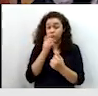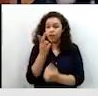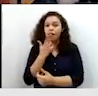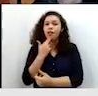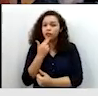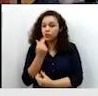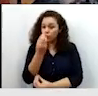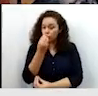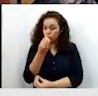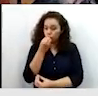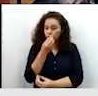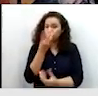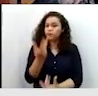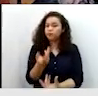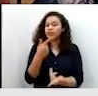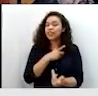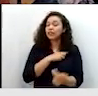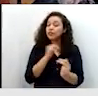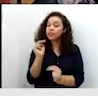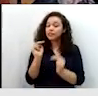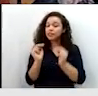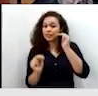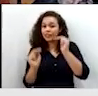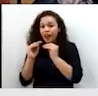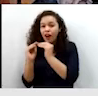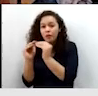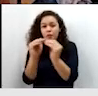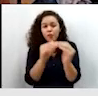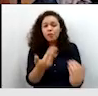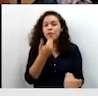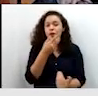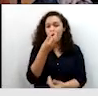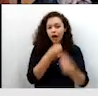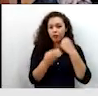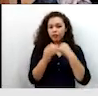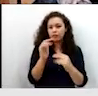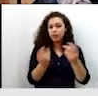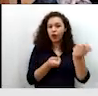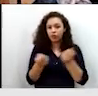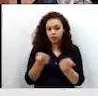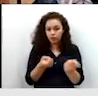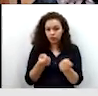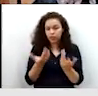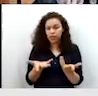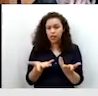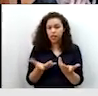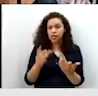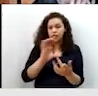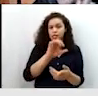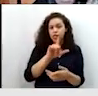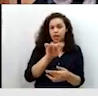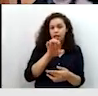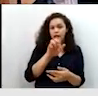aquí debemos de mediar todo este tipo de alimentos. Y pues los cereales, pues prácticamente